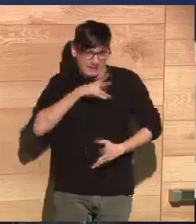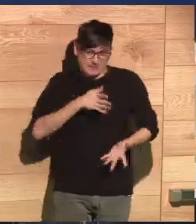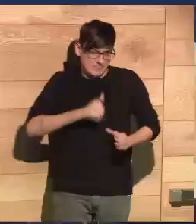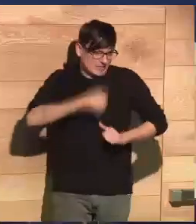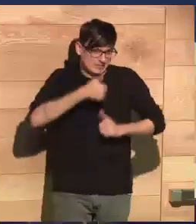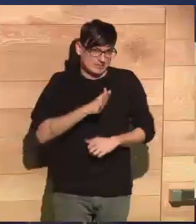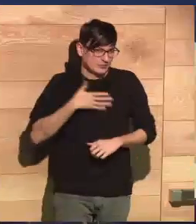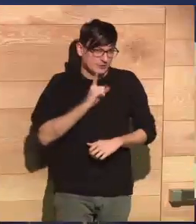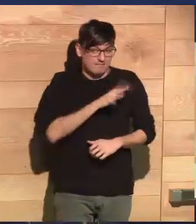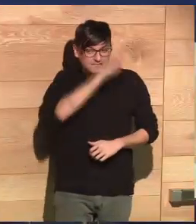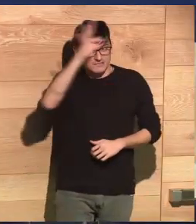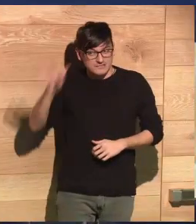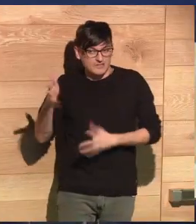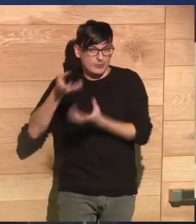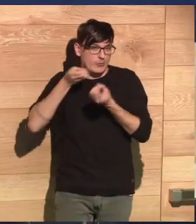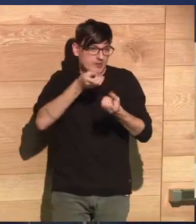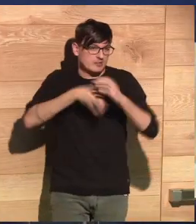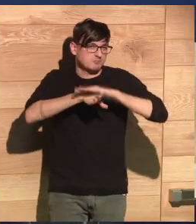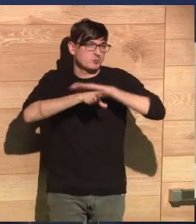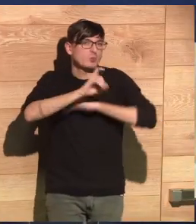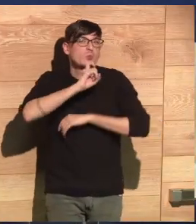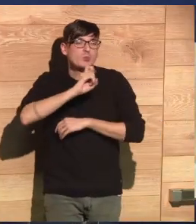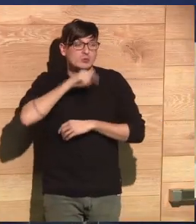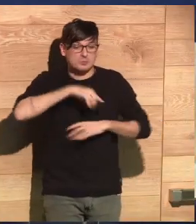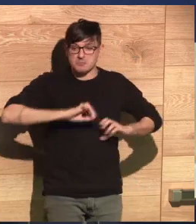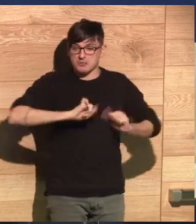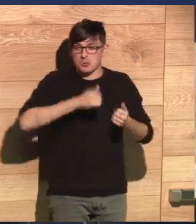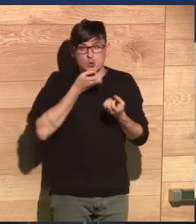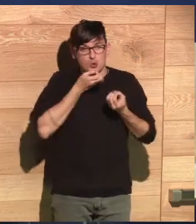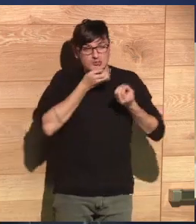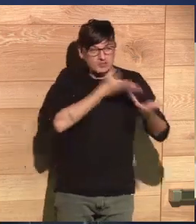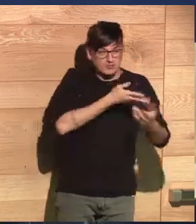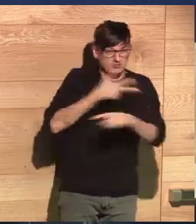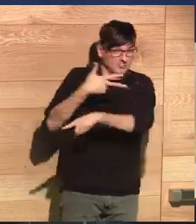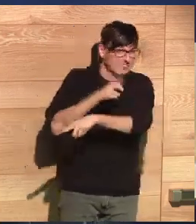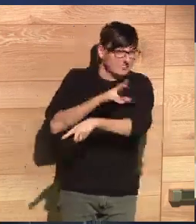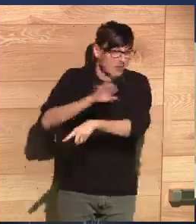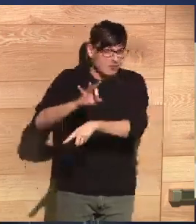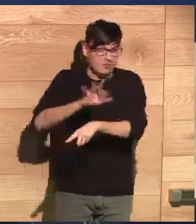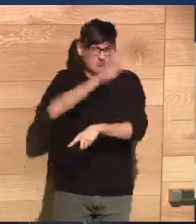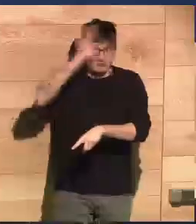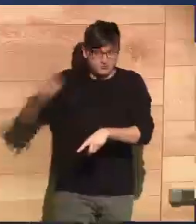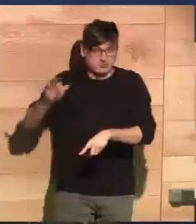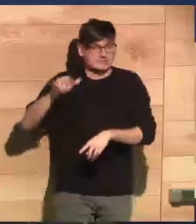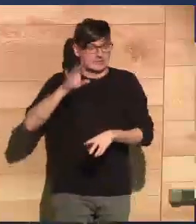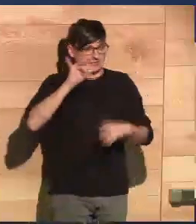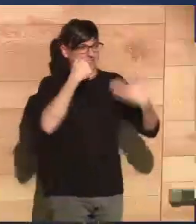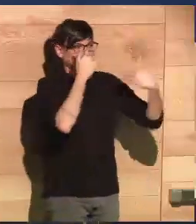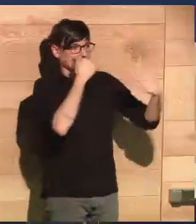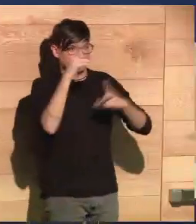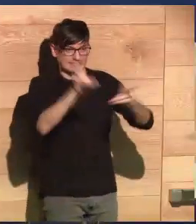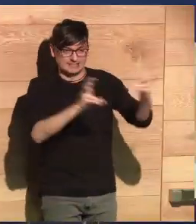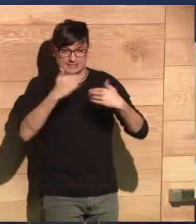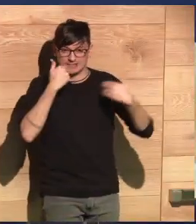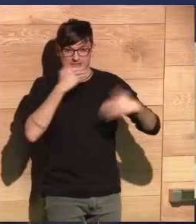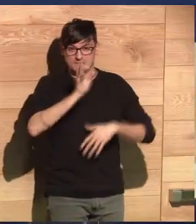pues que os puede contar un poco cómo seguimos, ¿no? Esto arrancó con un comentario y entonces Charo... Bueno, esto empezó, muchas gracias a todos por venir.